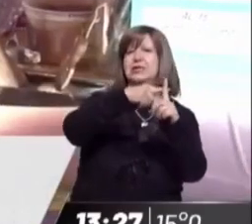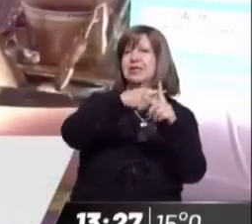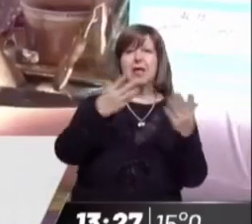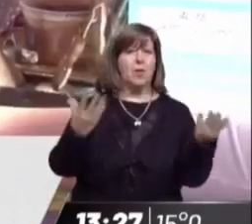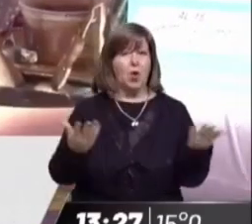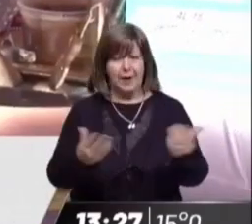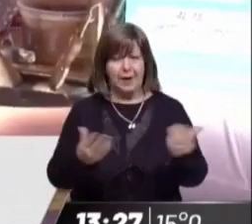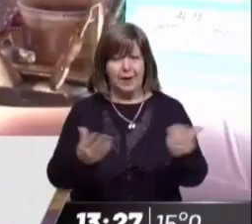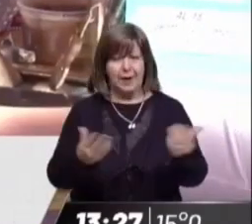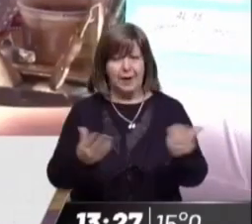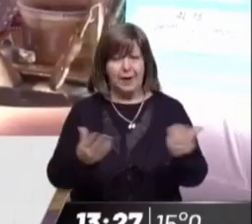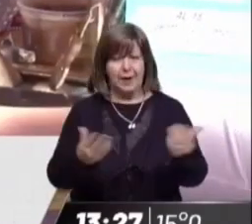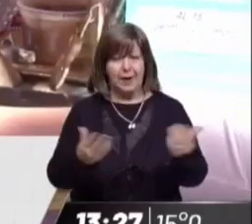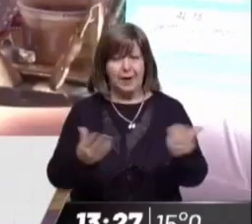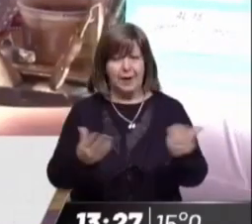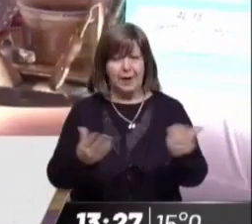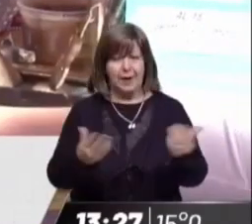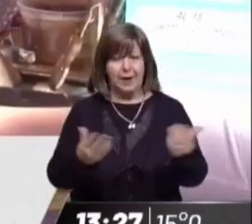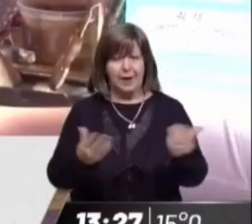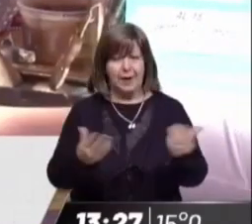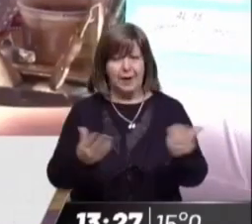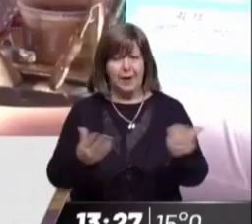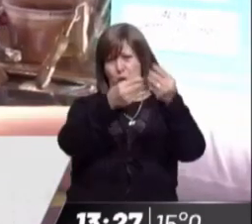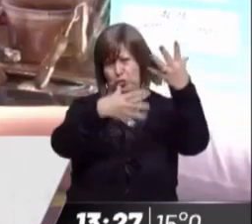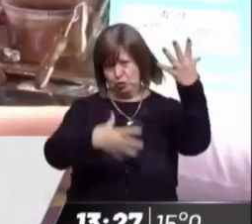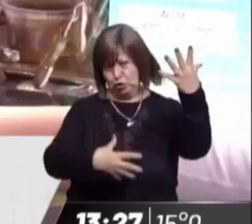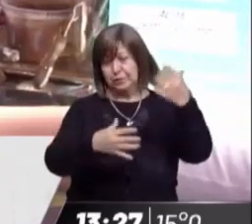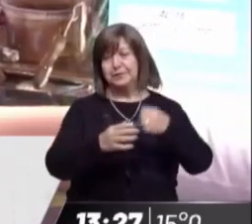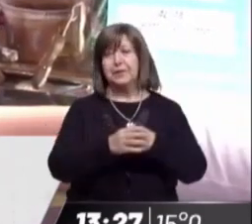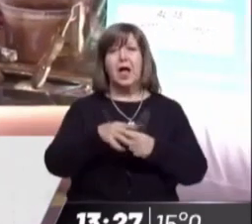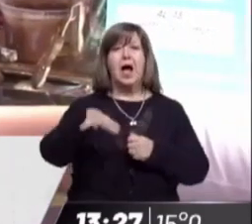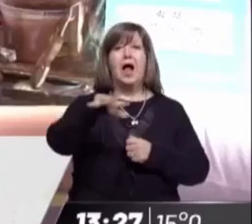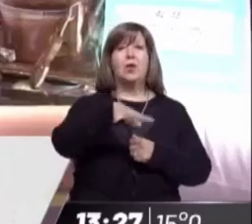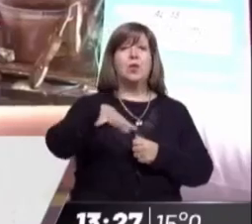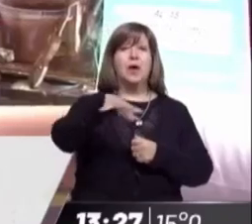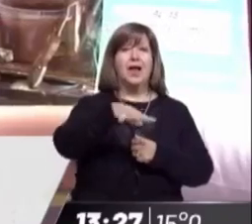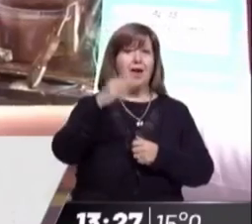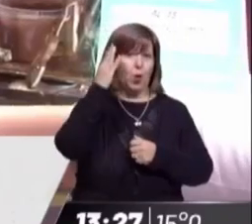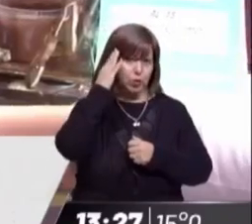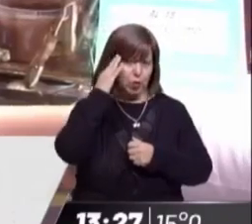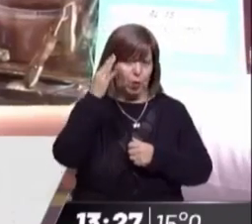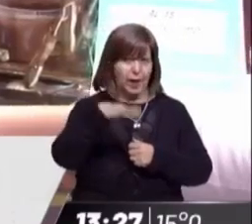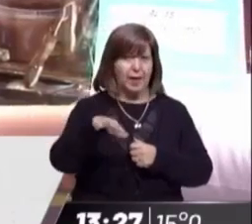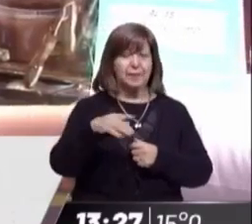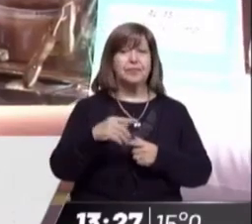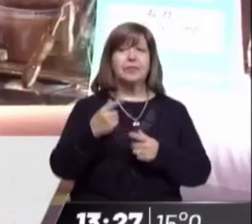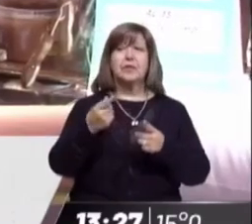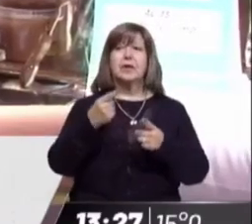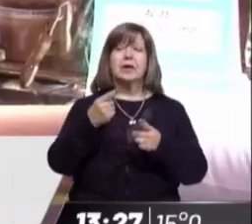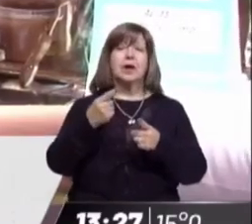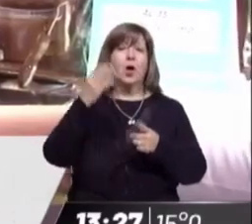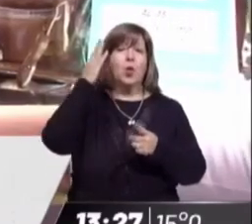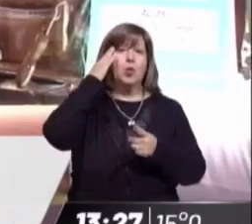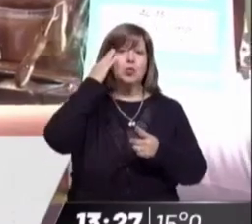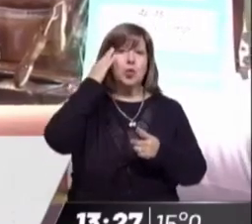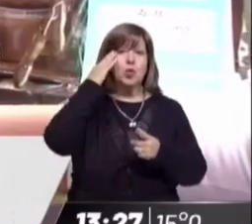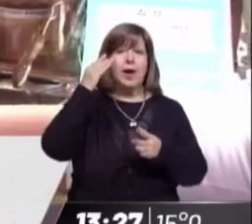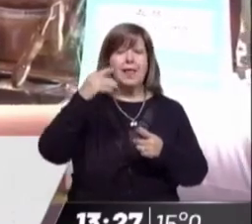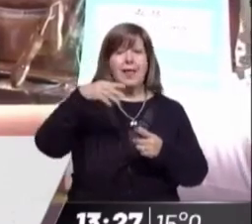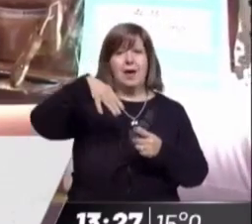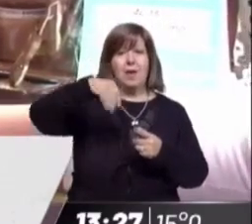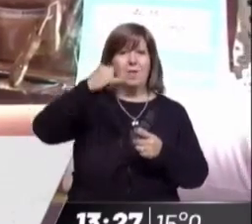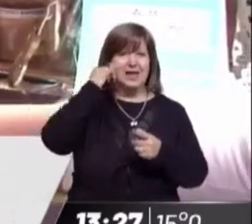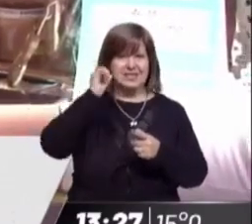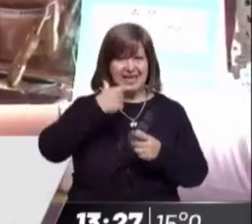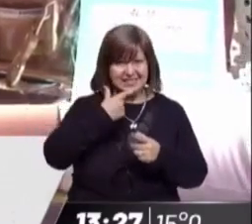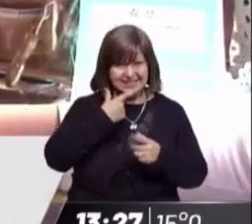bueno en positivo tiene muchísimo de hecho para algunas regiones y culturas por ejemplo tomemos la la la cultura de los mayas es